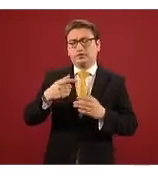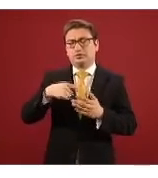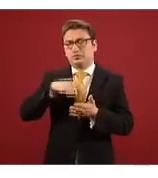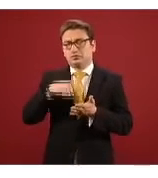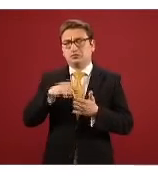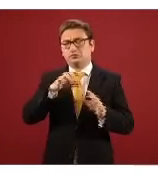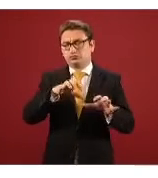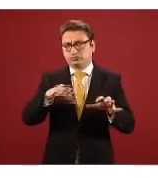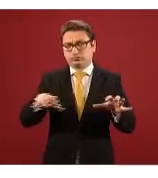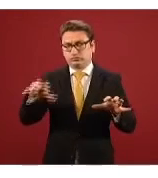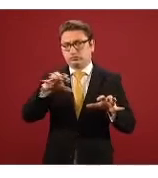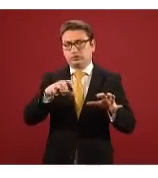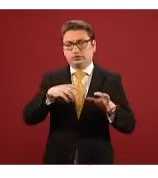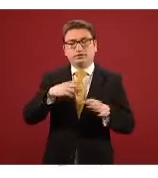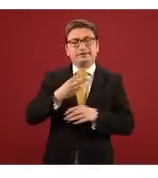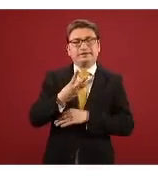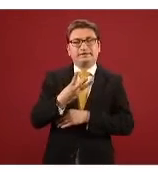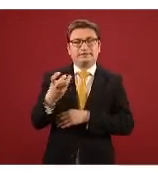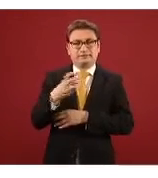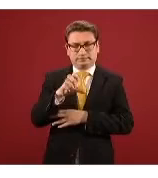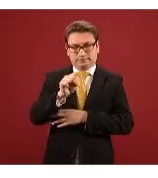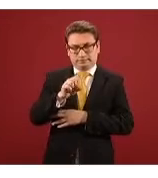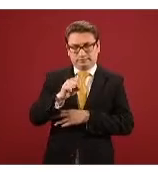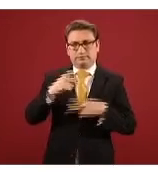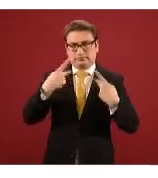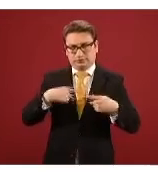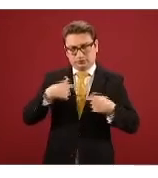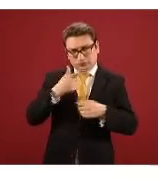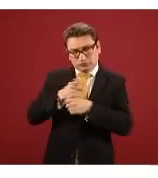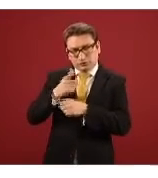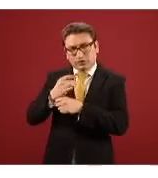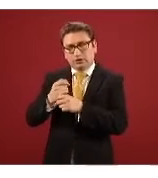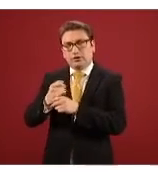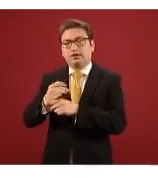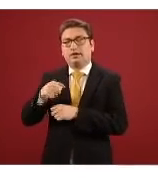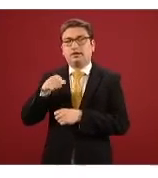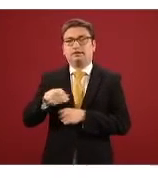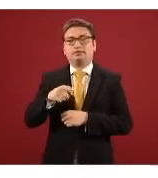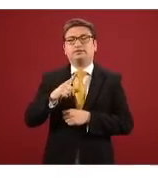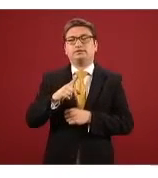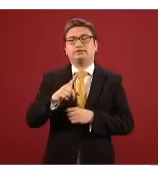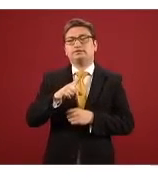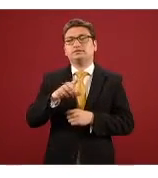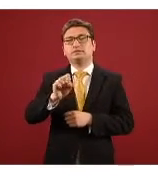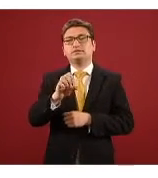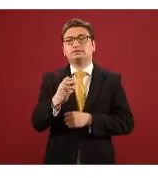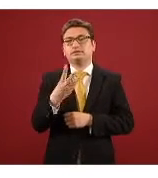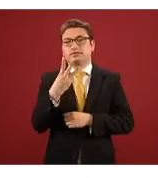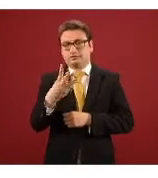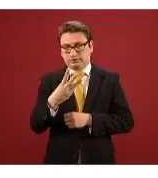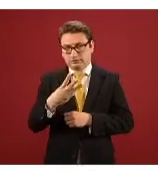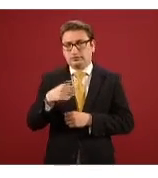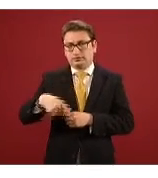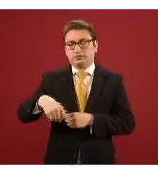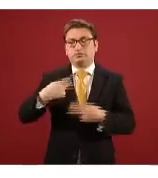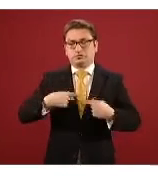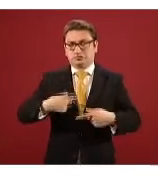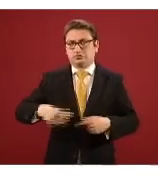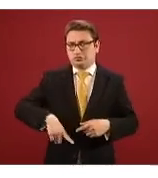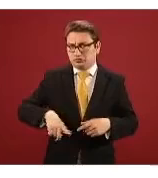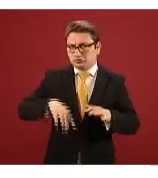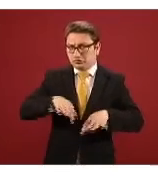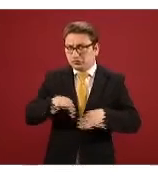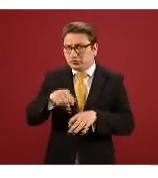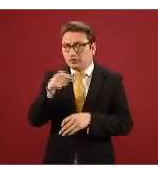local, respecto a 360 personas, incluyendo 63 servidores públicos